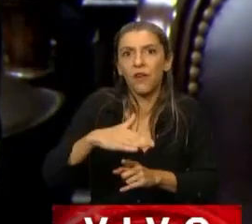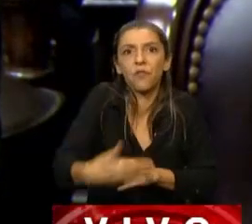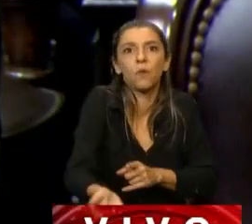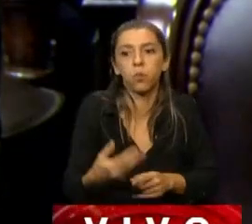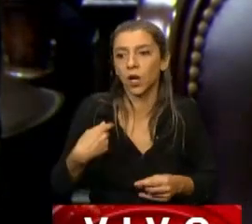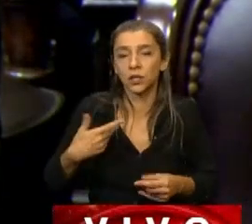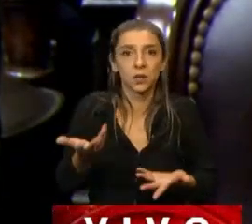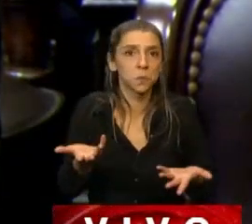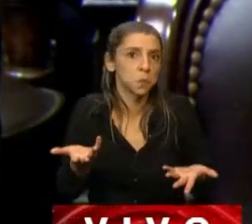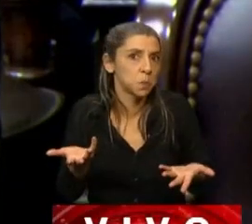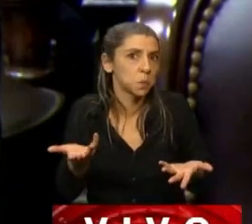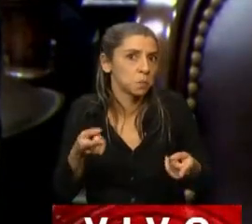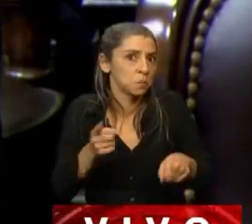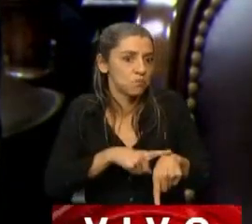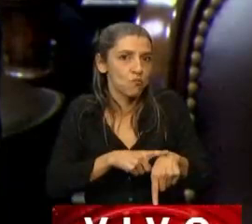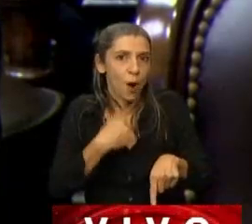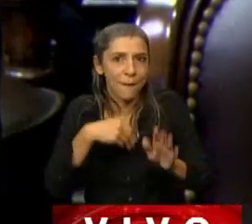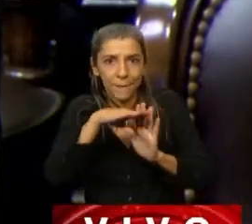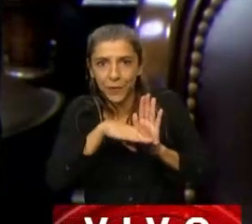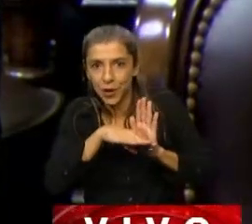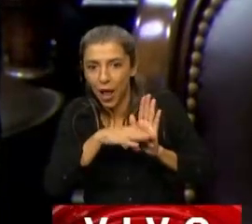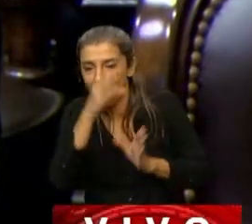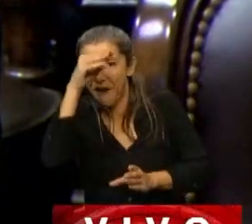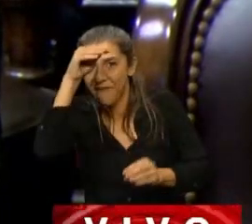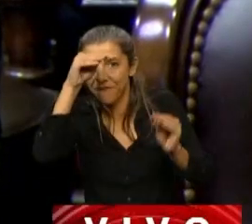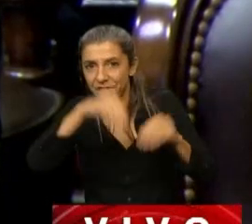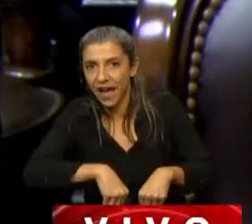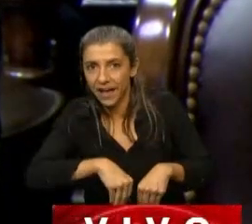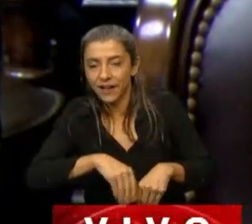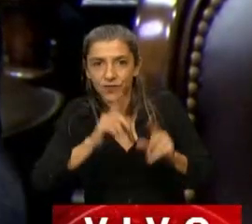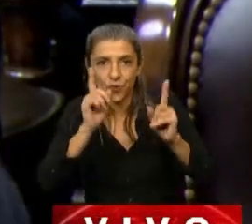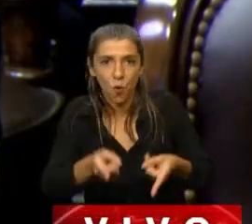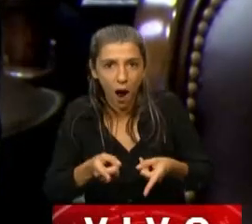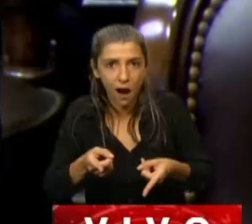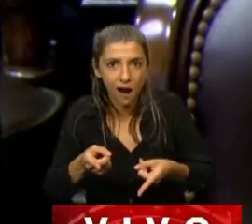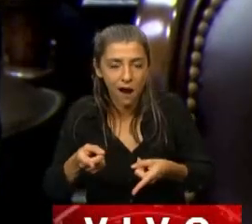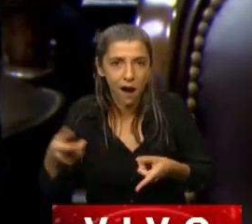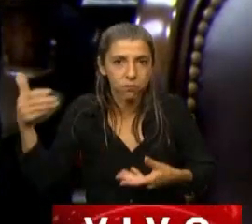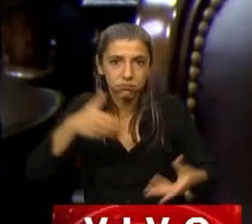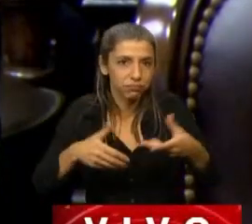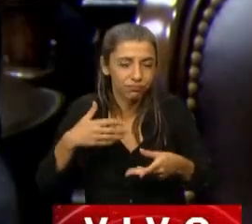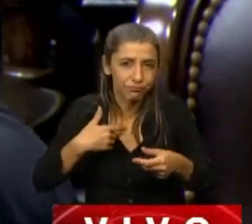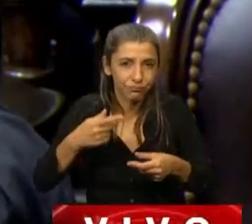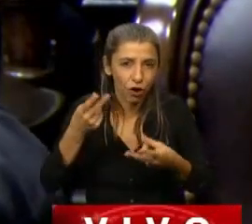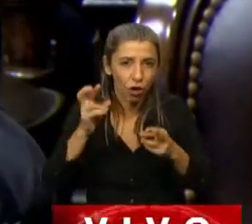posterior, cuando frente al fracaso del programa siguió girando los desembolsos, esa responsabilidad hoy no